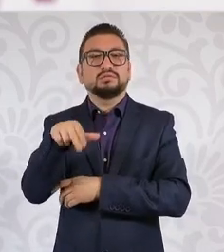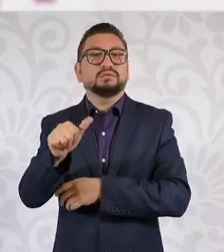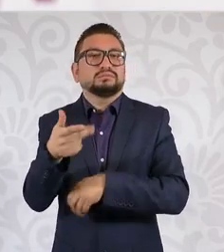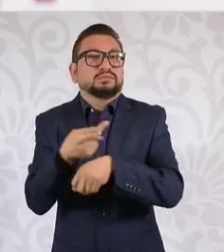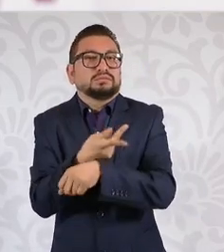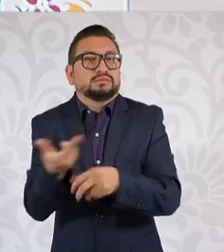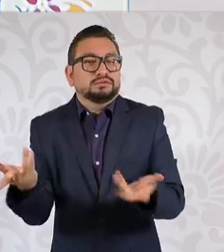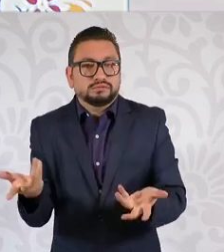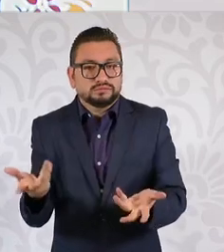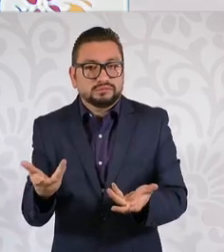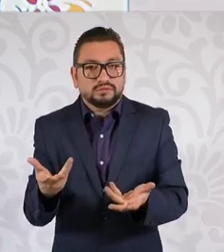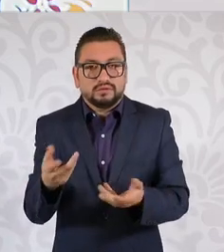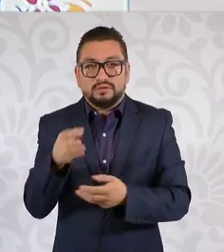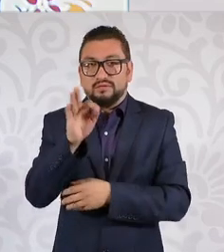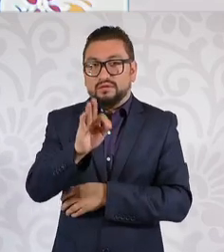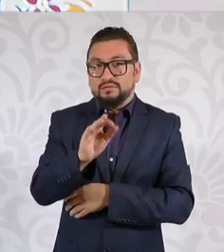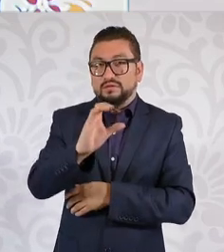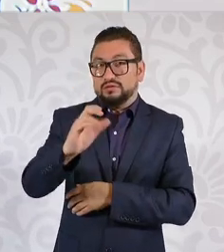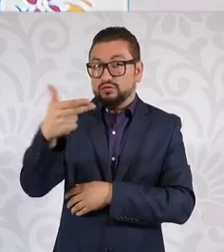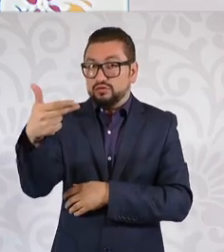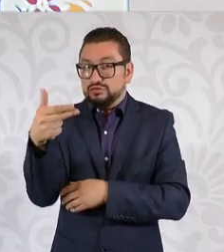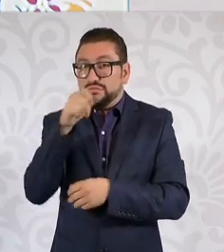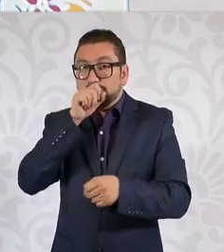O sea, Calderón también.